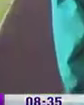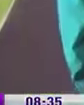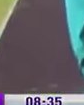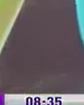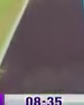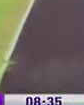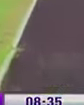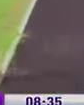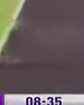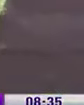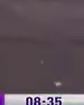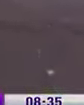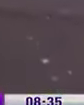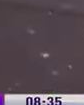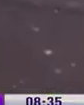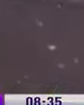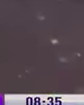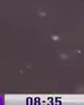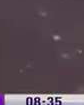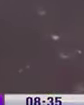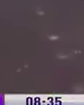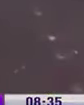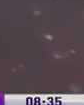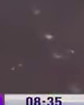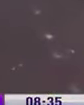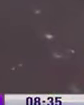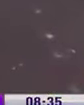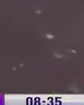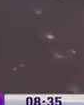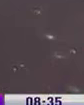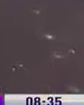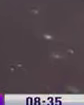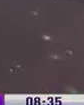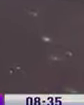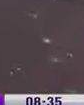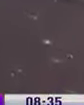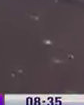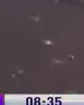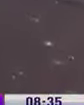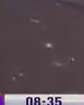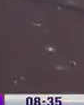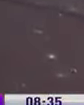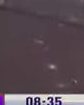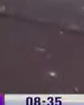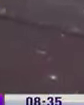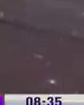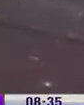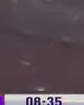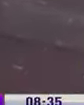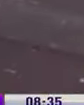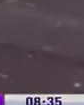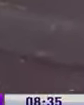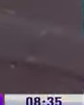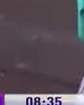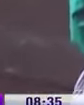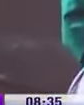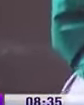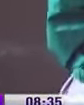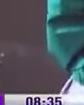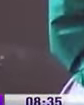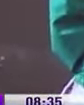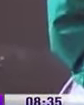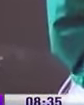¿Y con quién sale? ¿Con la señora y la pesita? Sí. ¿Y el papá? ¿Ah? No. ¿Pesita, digo? Eso.